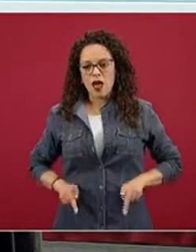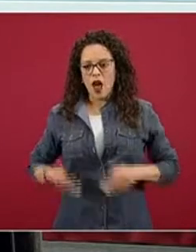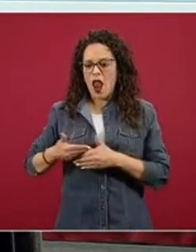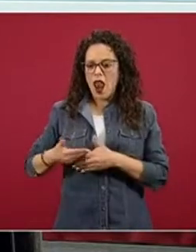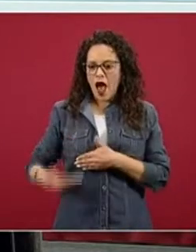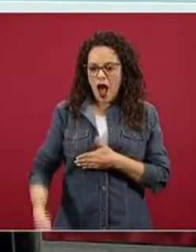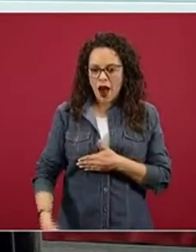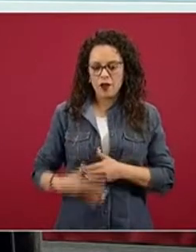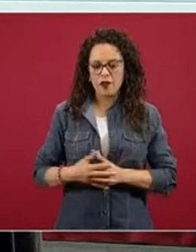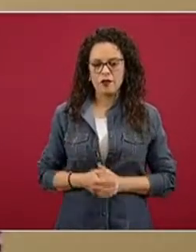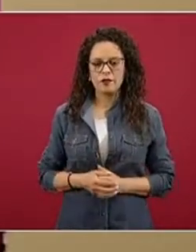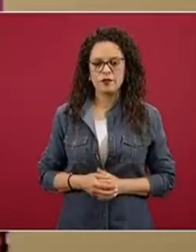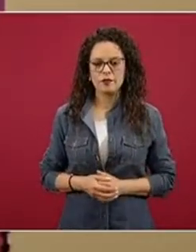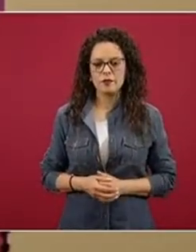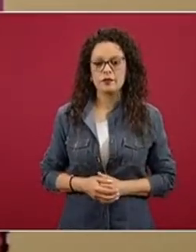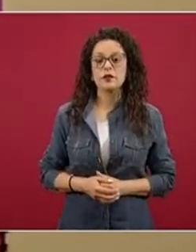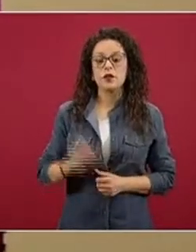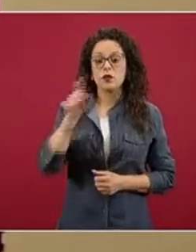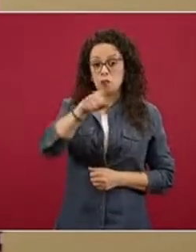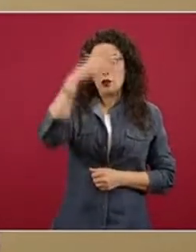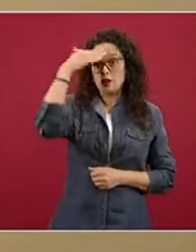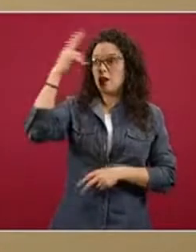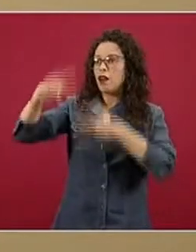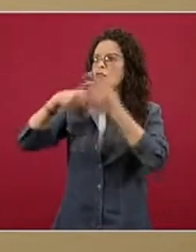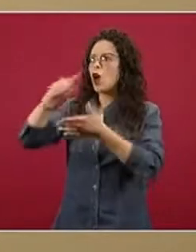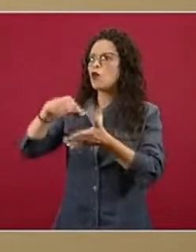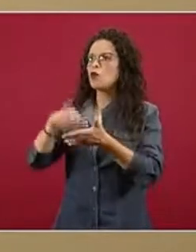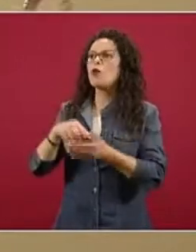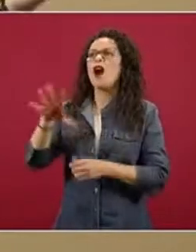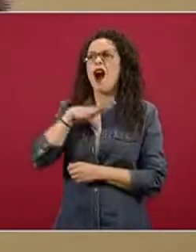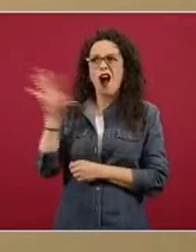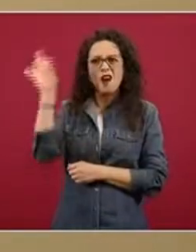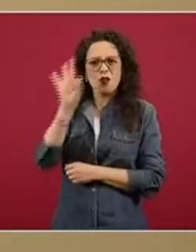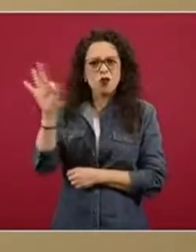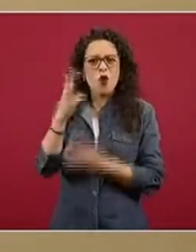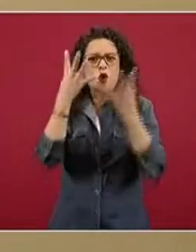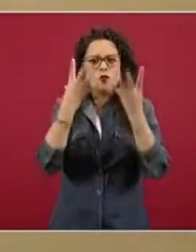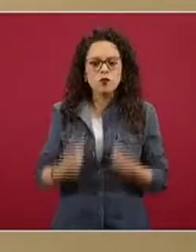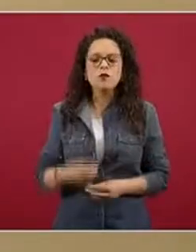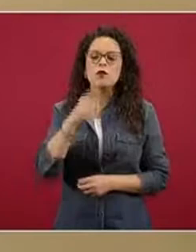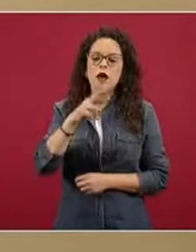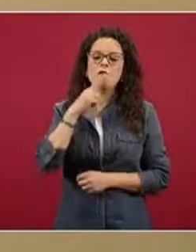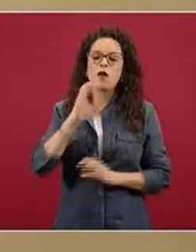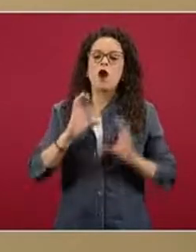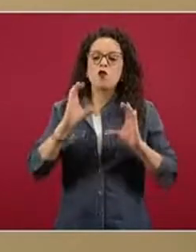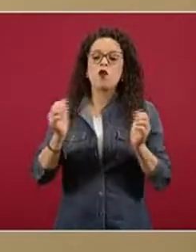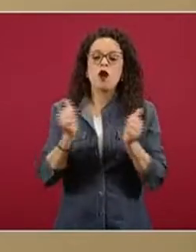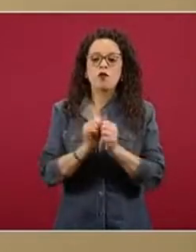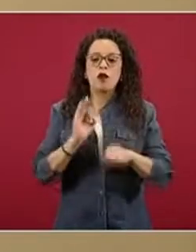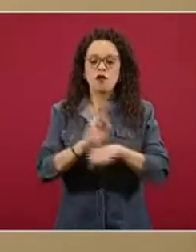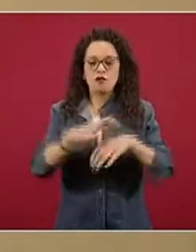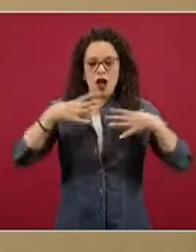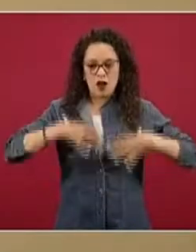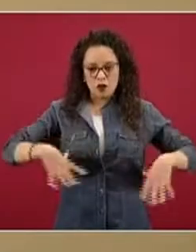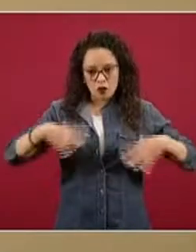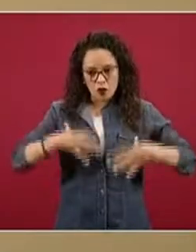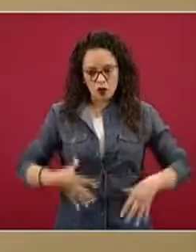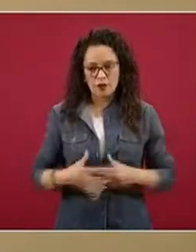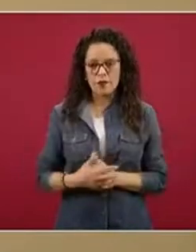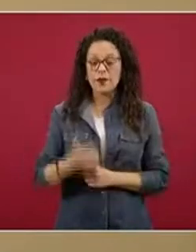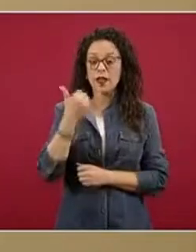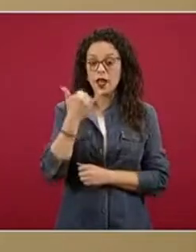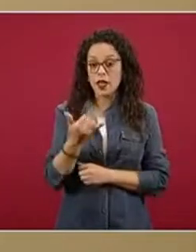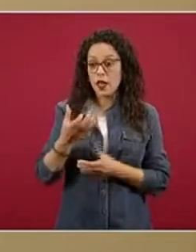que es vector, donde hay vectores, y eso nos puede proteger también. Y finalmente, permitir que durante las